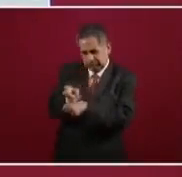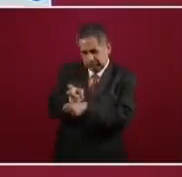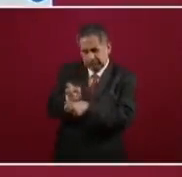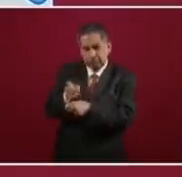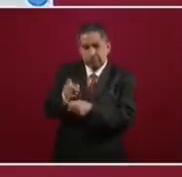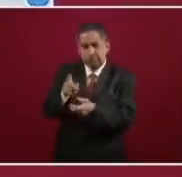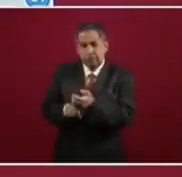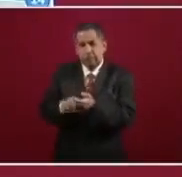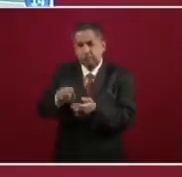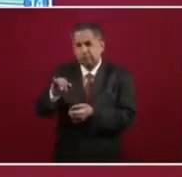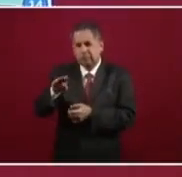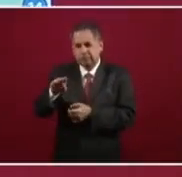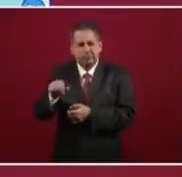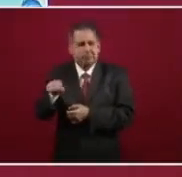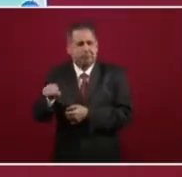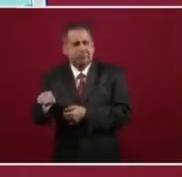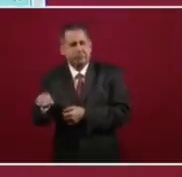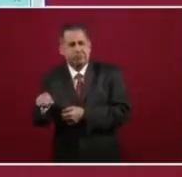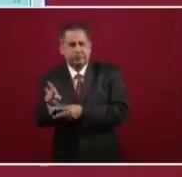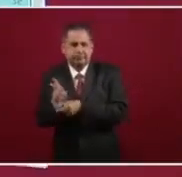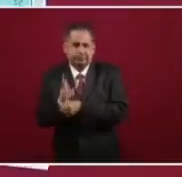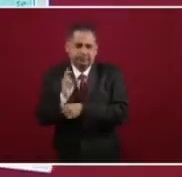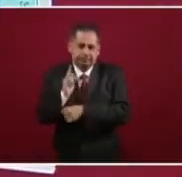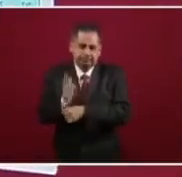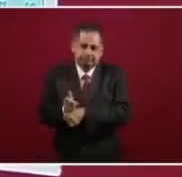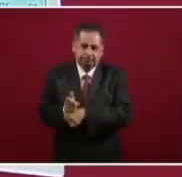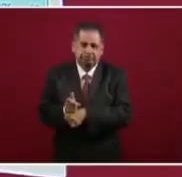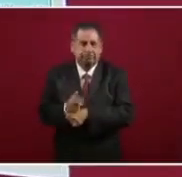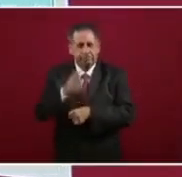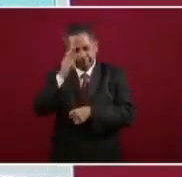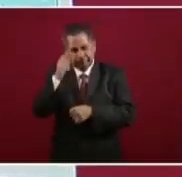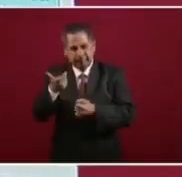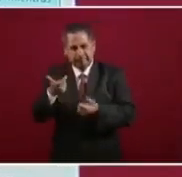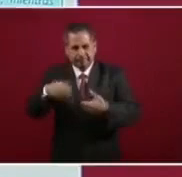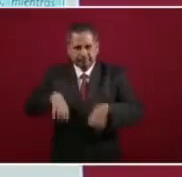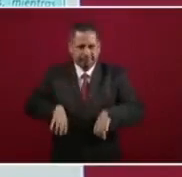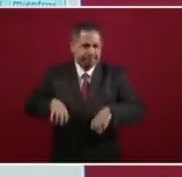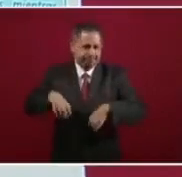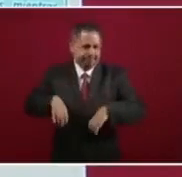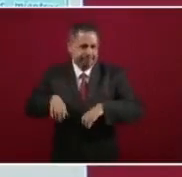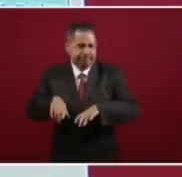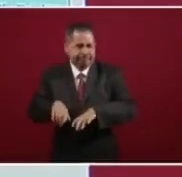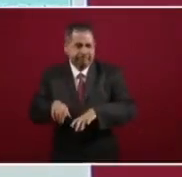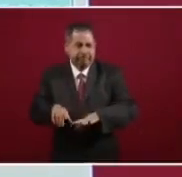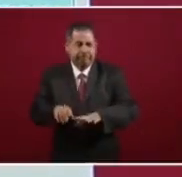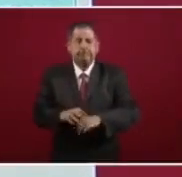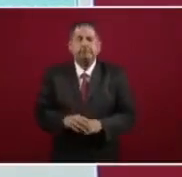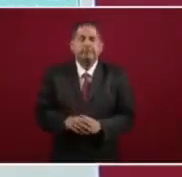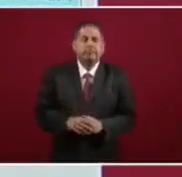así y entonces recuerdo que